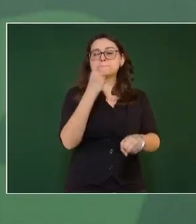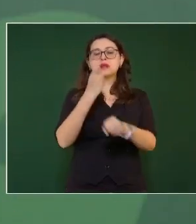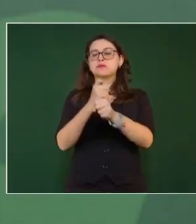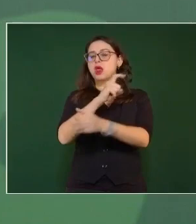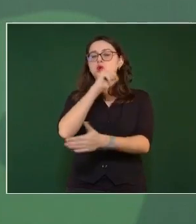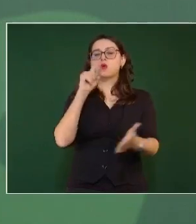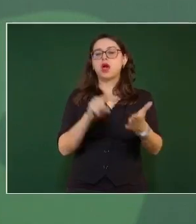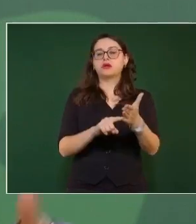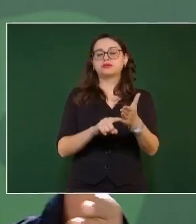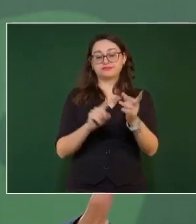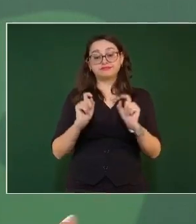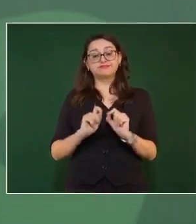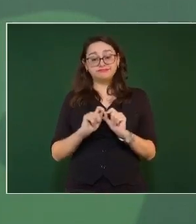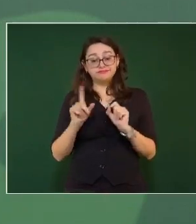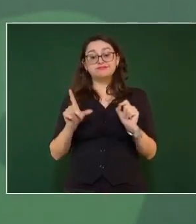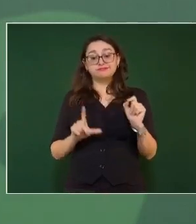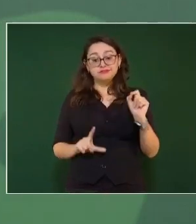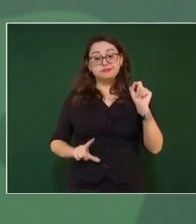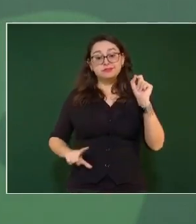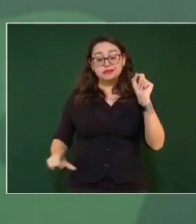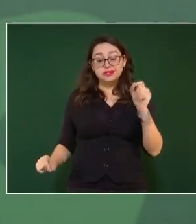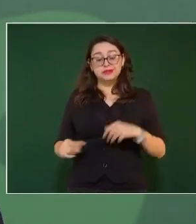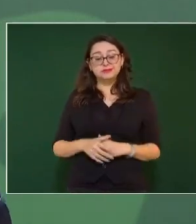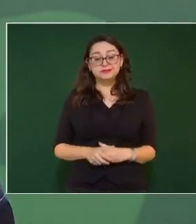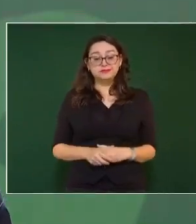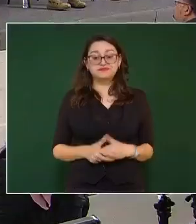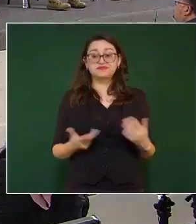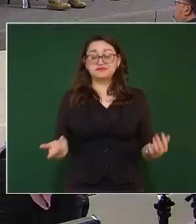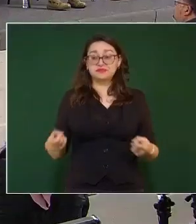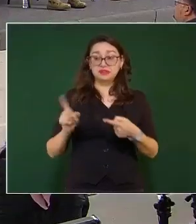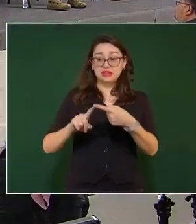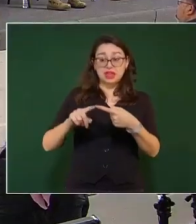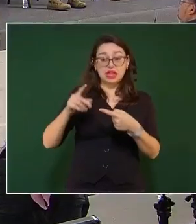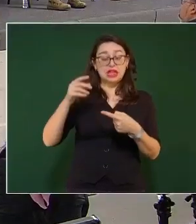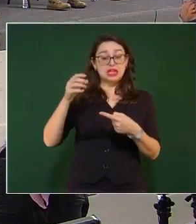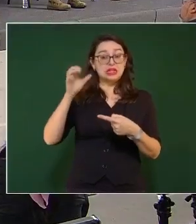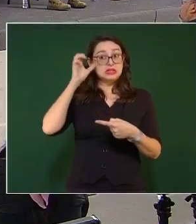Desplazamos, lo digo con todo respeto, a China, a Canadá,